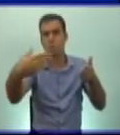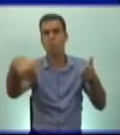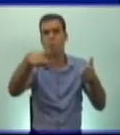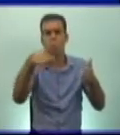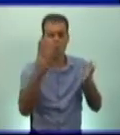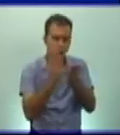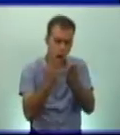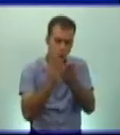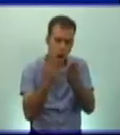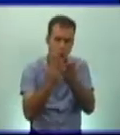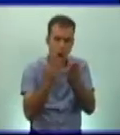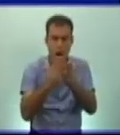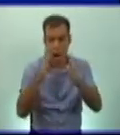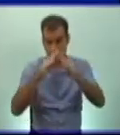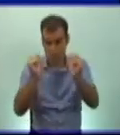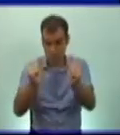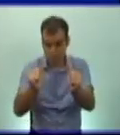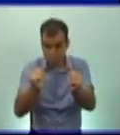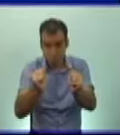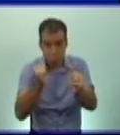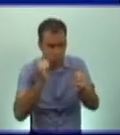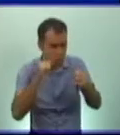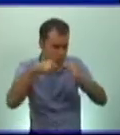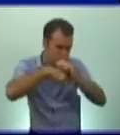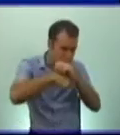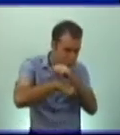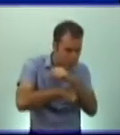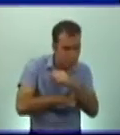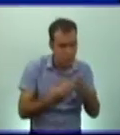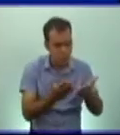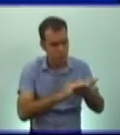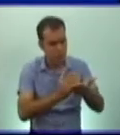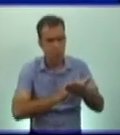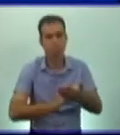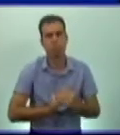de forma independiente las páginas del libro que aquí aparece.